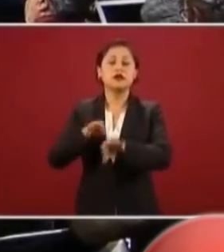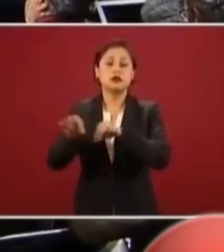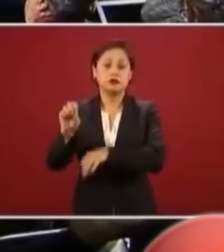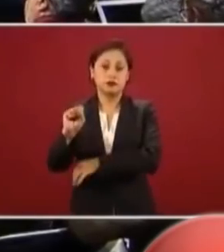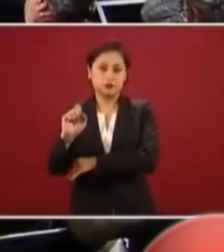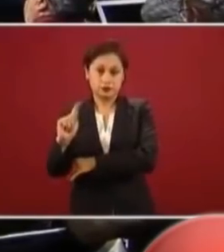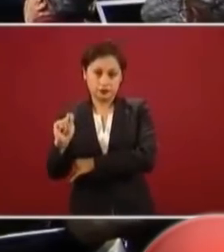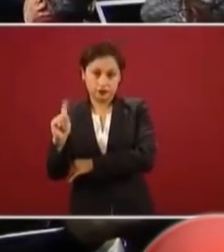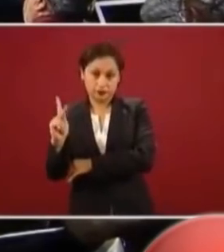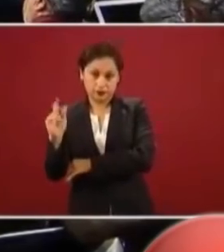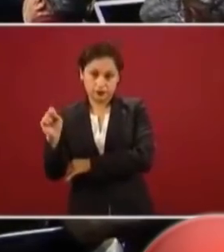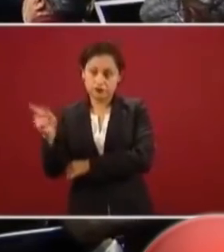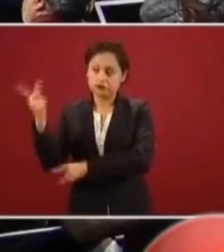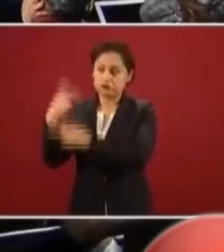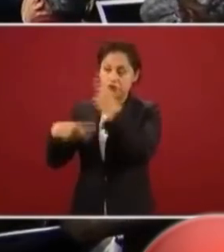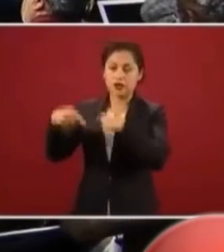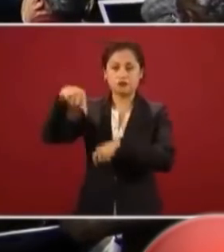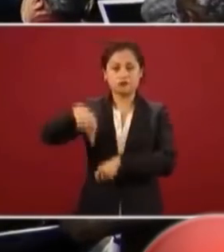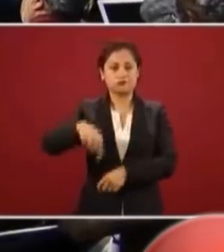Bueno,